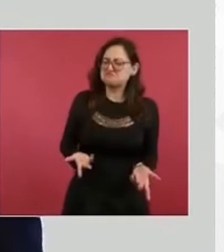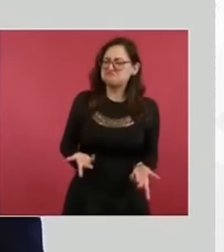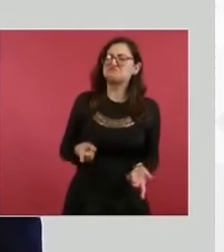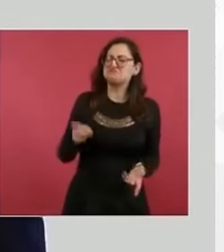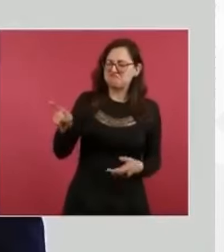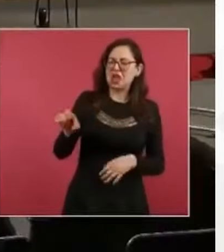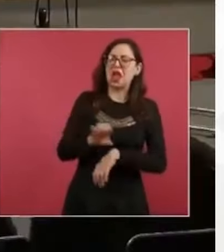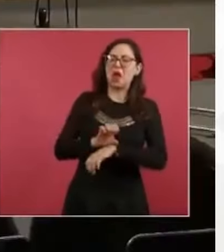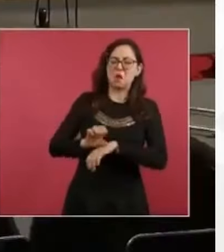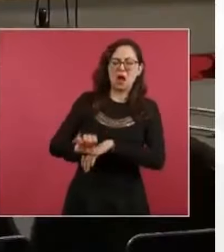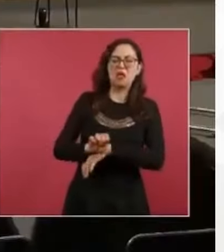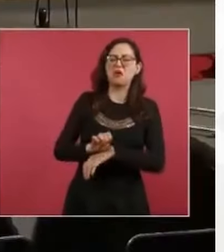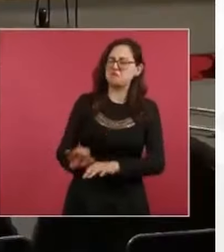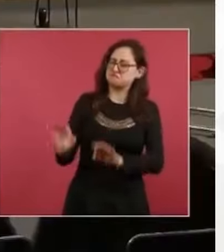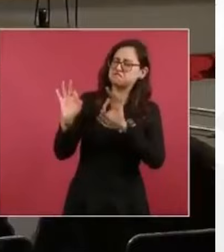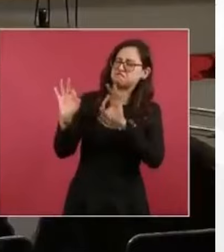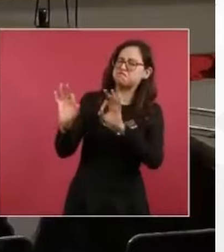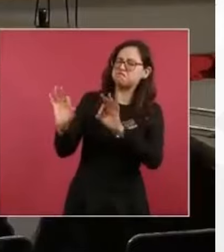de Ecuador.